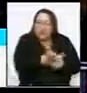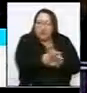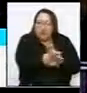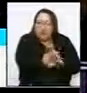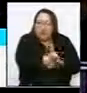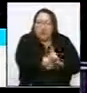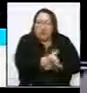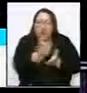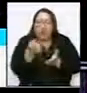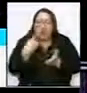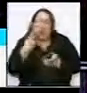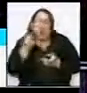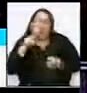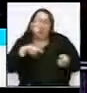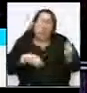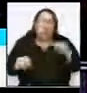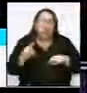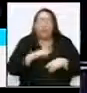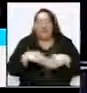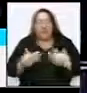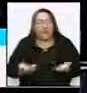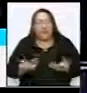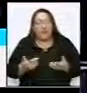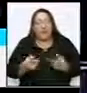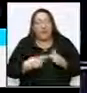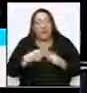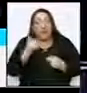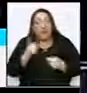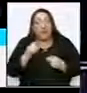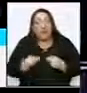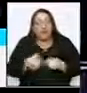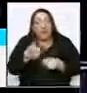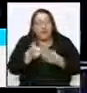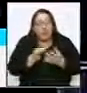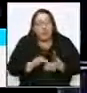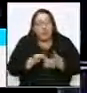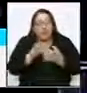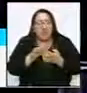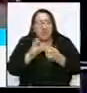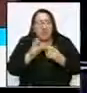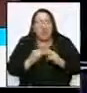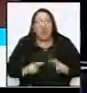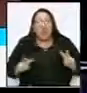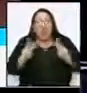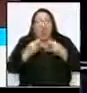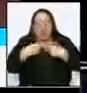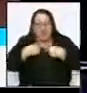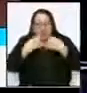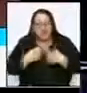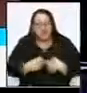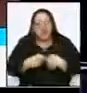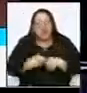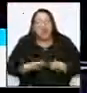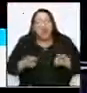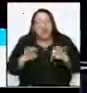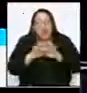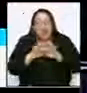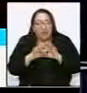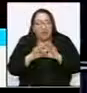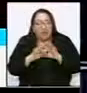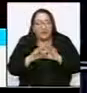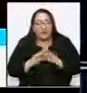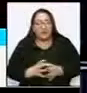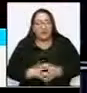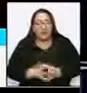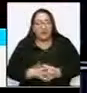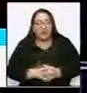derecho, existen principios y valores que están por encima de la coyuntura. Principios y